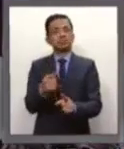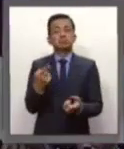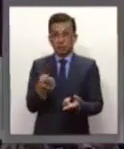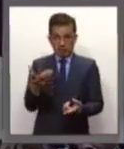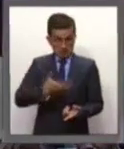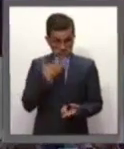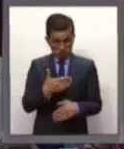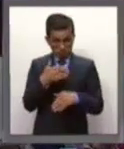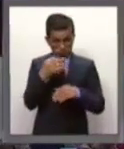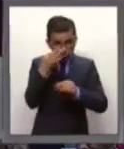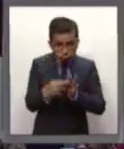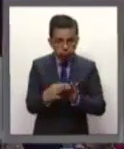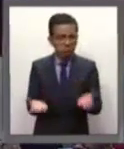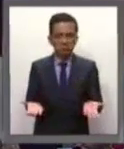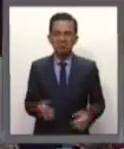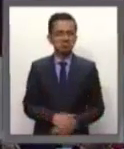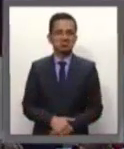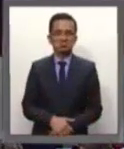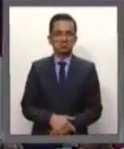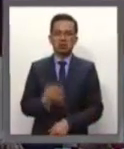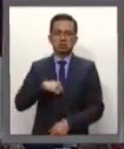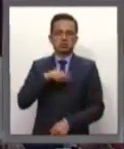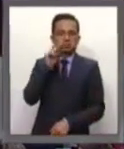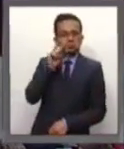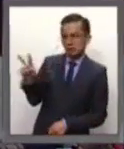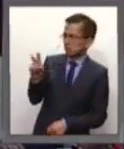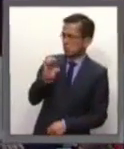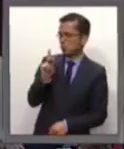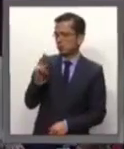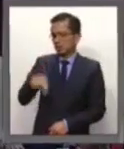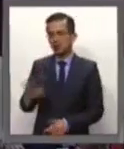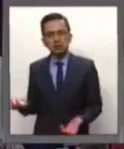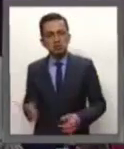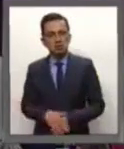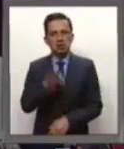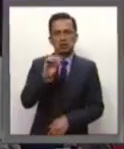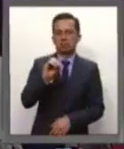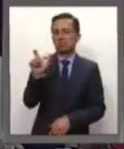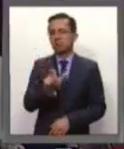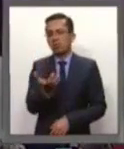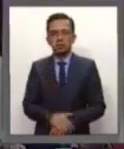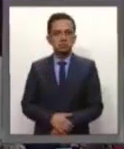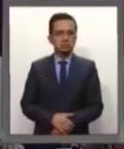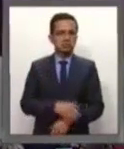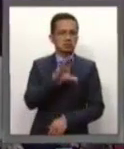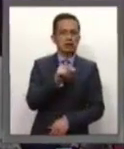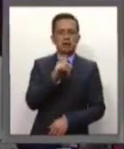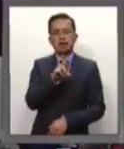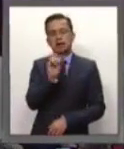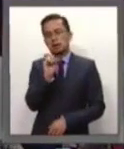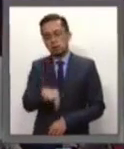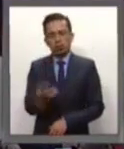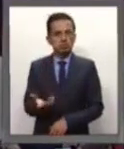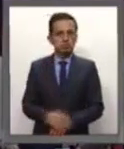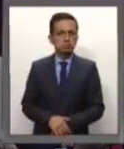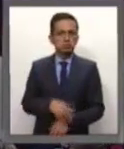caso como Peña Nieto, no vamos a ver a Fox, no vamos a ver a Calderón, no vamos